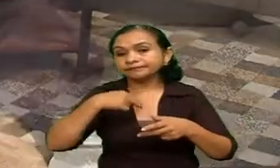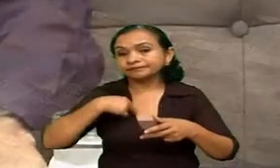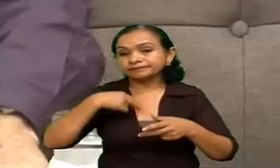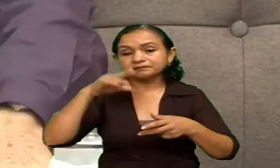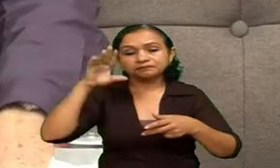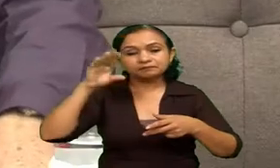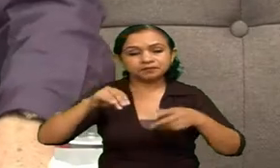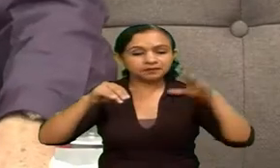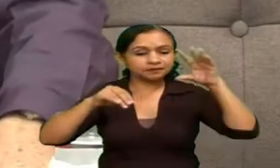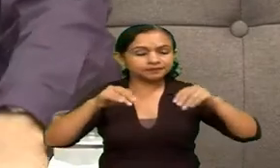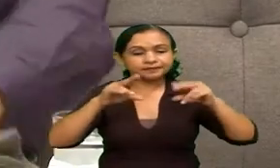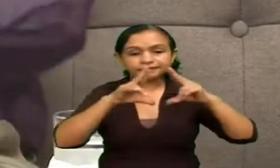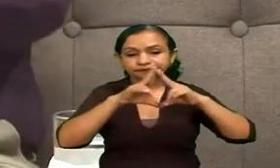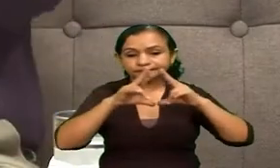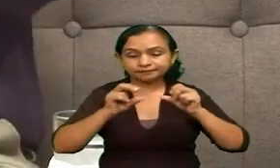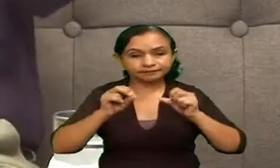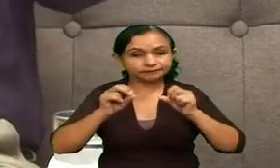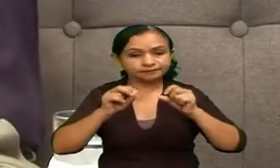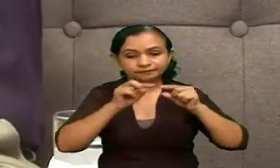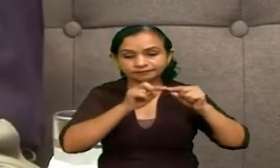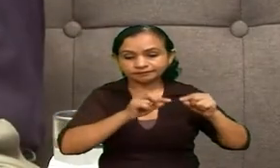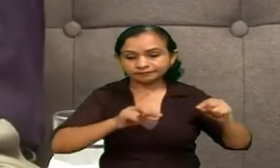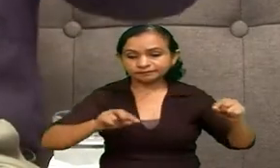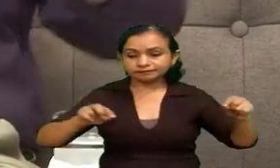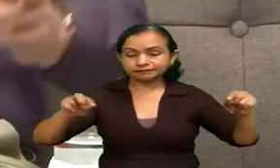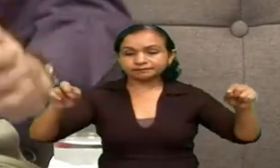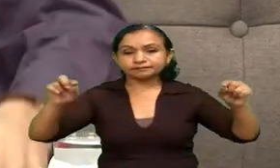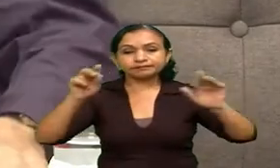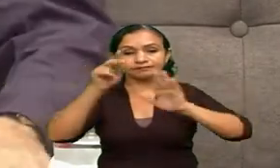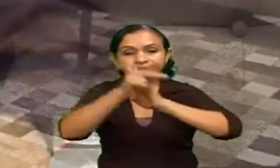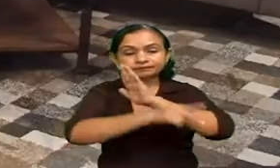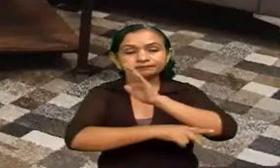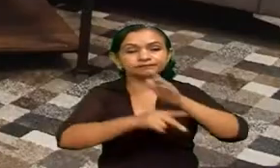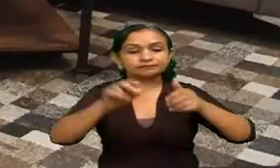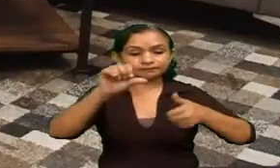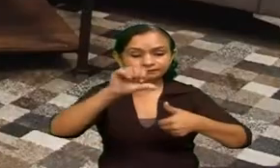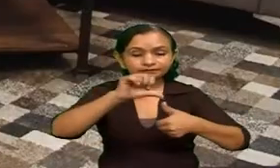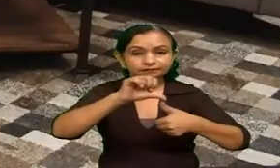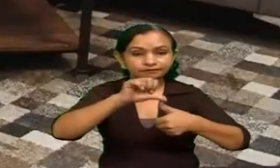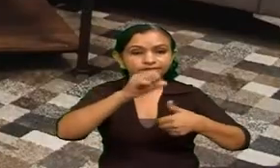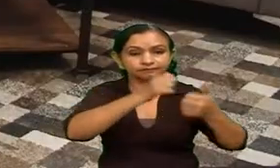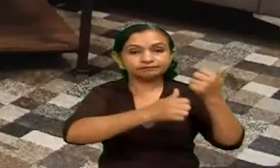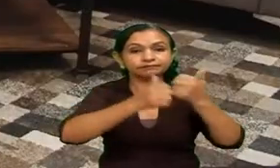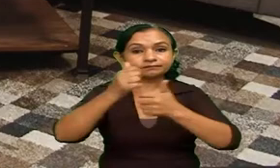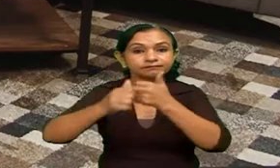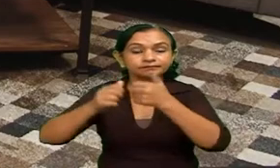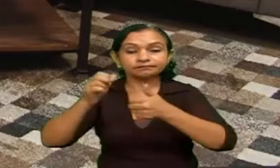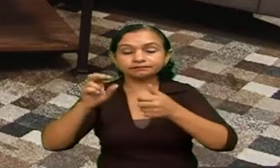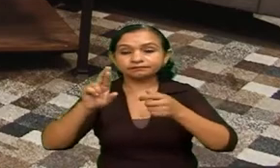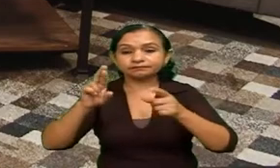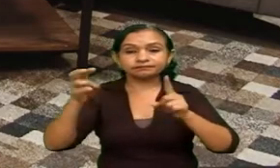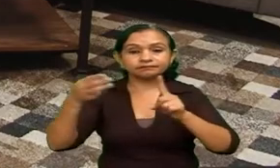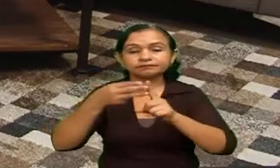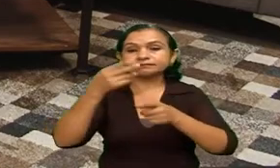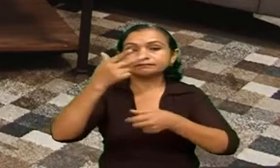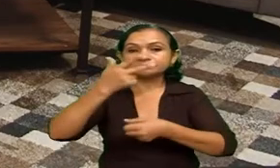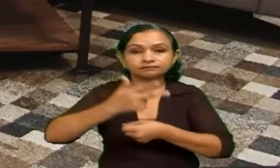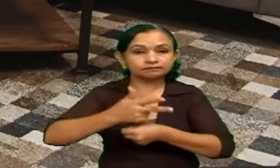en Nicaragua y el resto de países. Sí, los demás países, porque fueron afectados todos en la región. Por ejemplo,